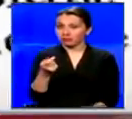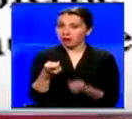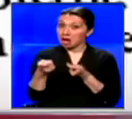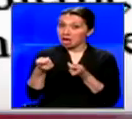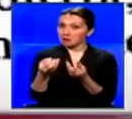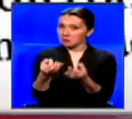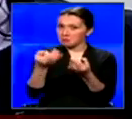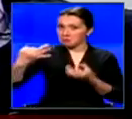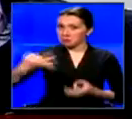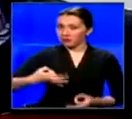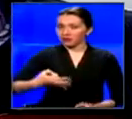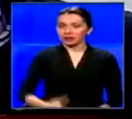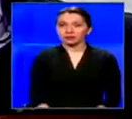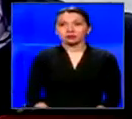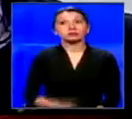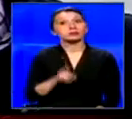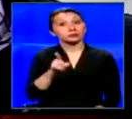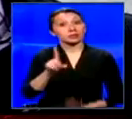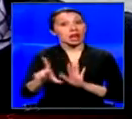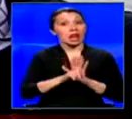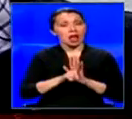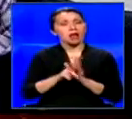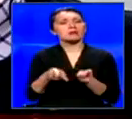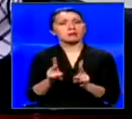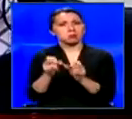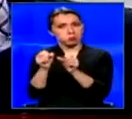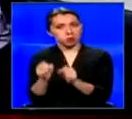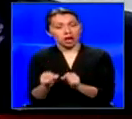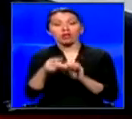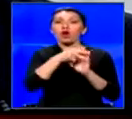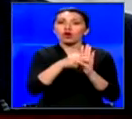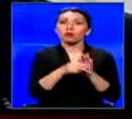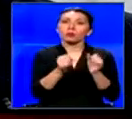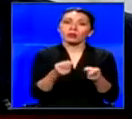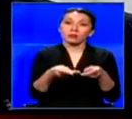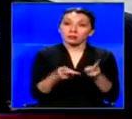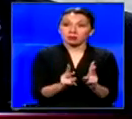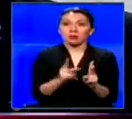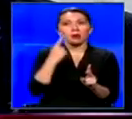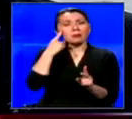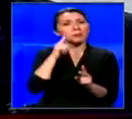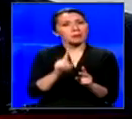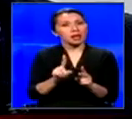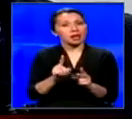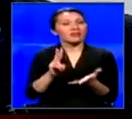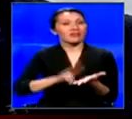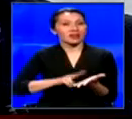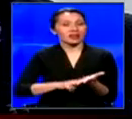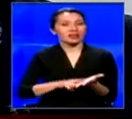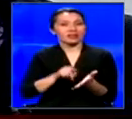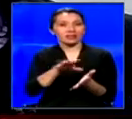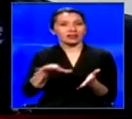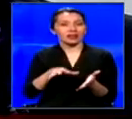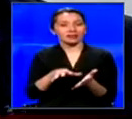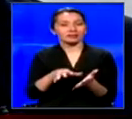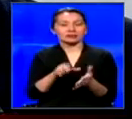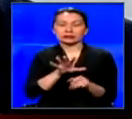negocio redondo. Hay hechos que la ley puede permitir, las normas pueden permitir, pero que realmente son